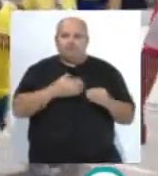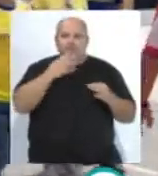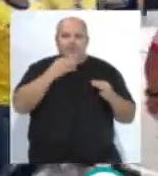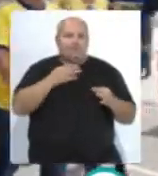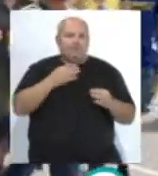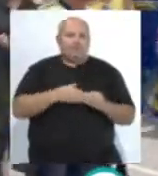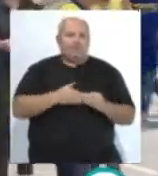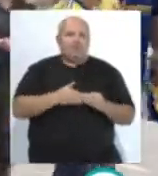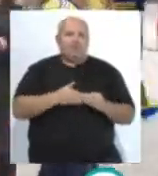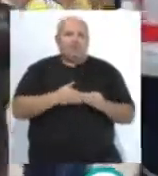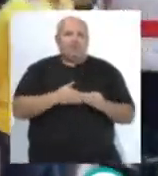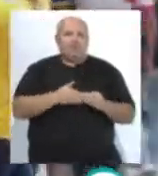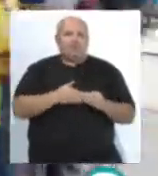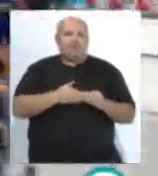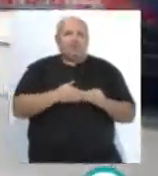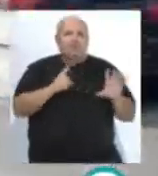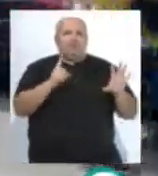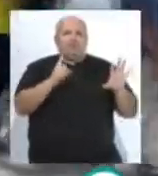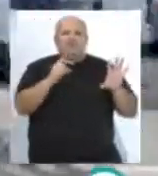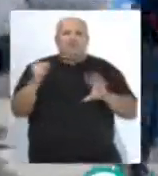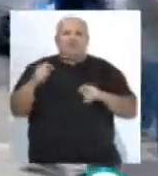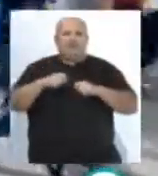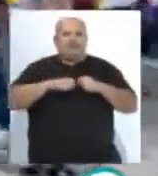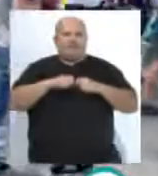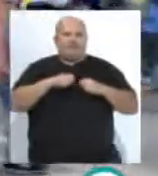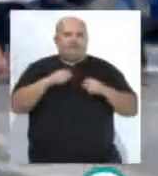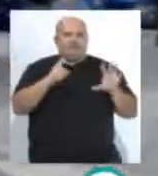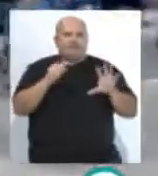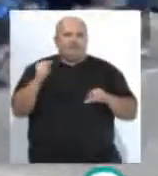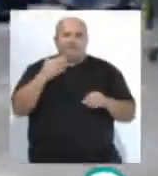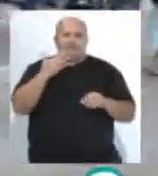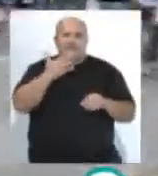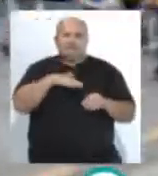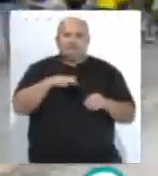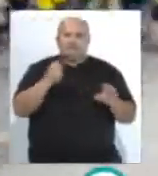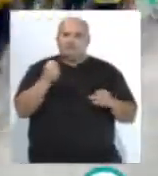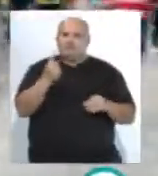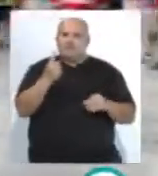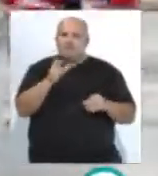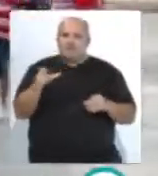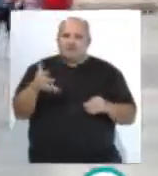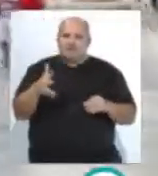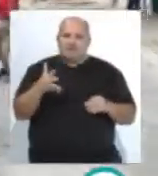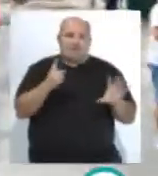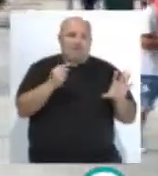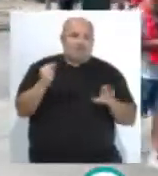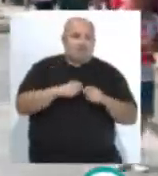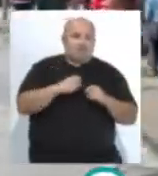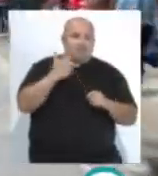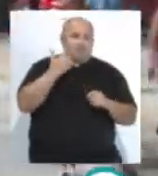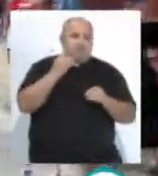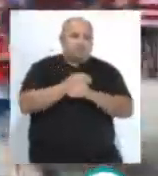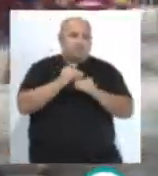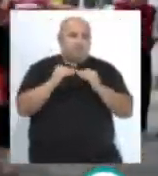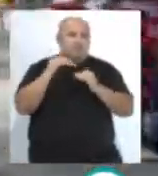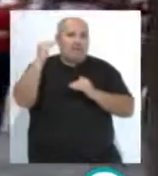¿no? Había 600 entradas que dijeron que se habían vendido, pero yo creo que había cerca de 1.000 personas. Parecía que había más.